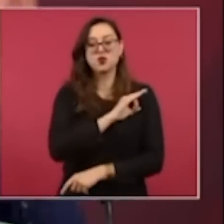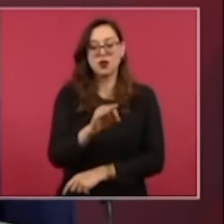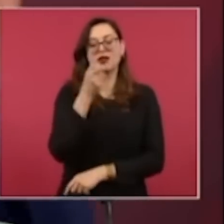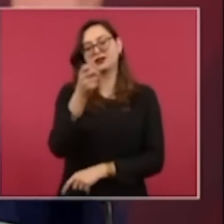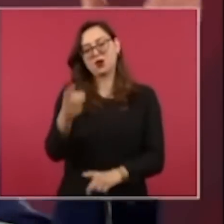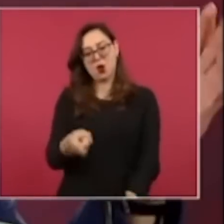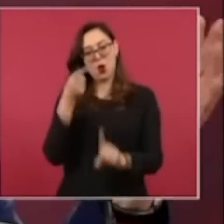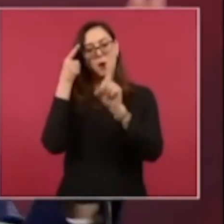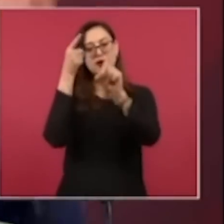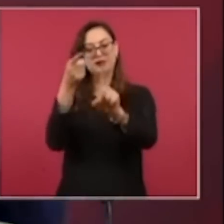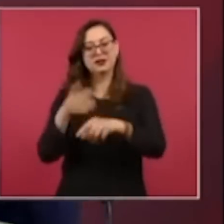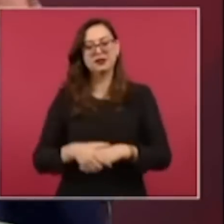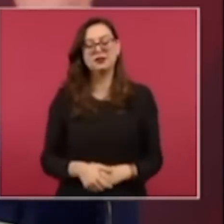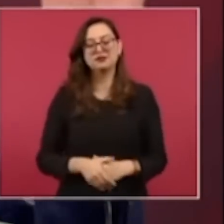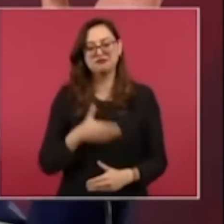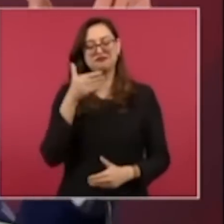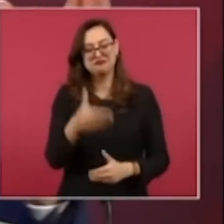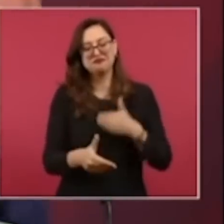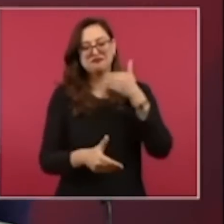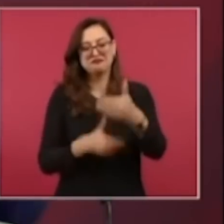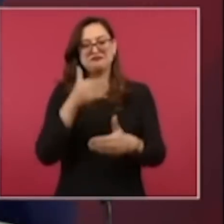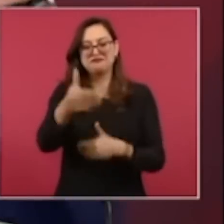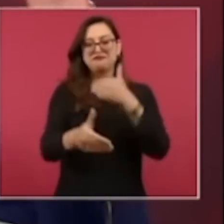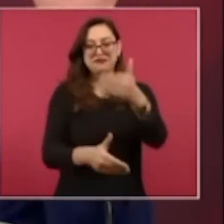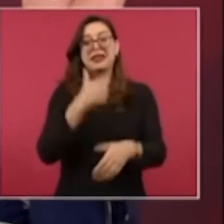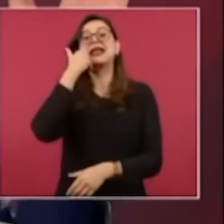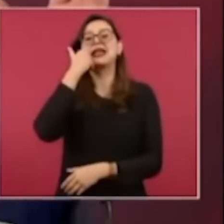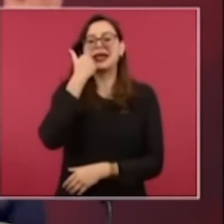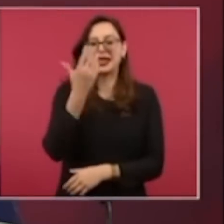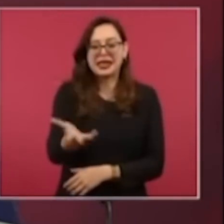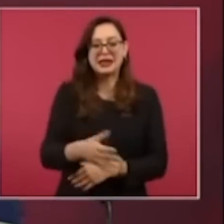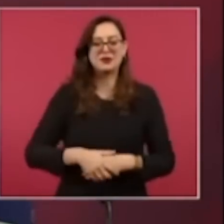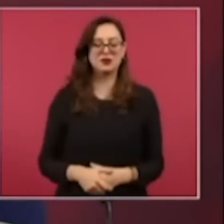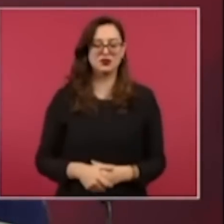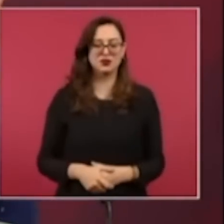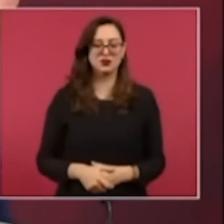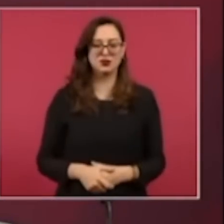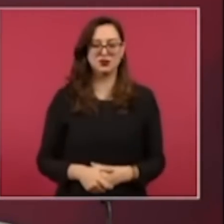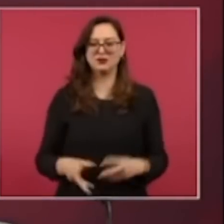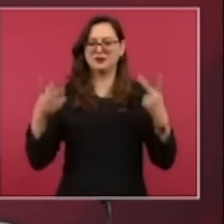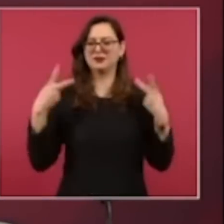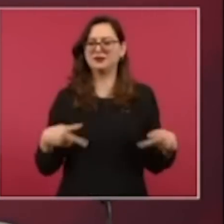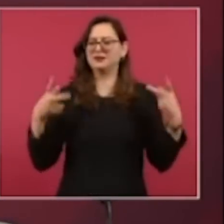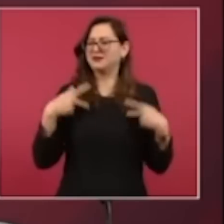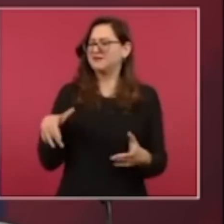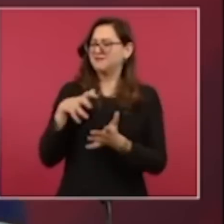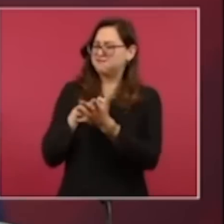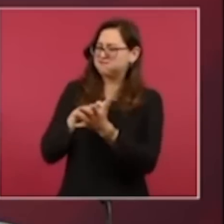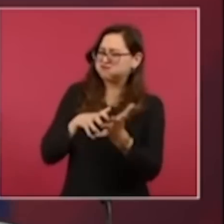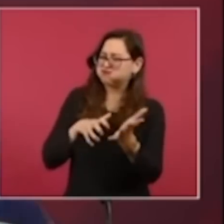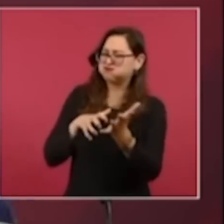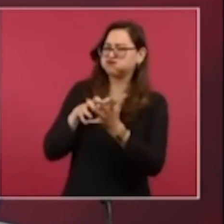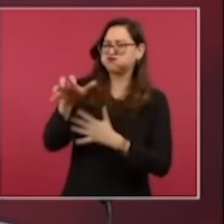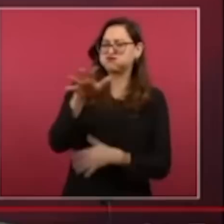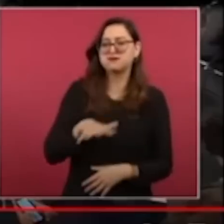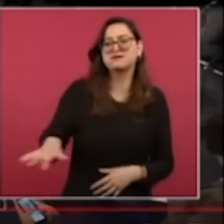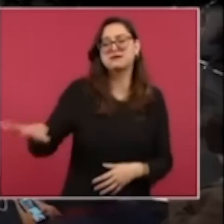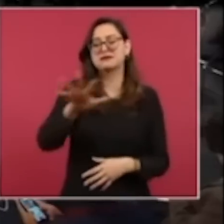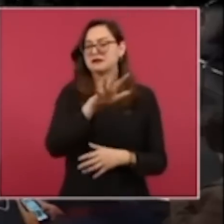queremos conducir a México, hacia allá es que vamos, y mucha gente, millones de mexicanos, desea